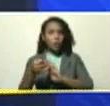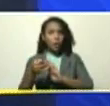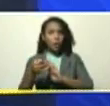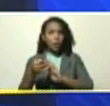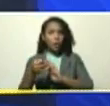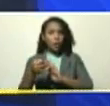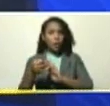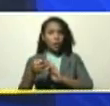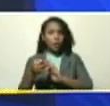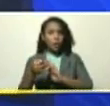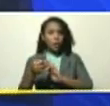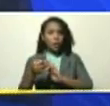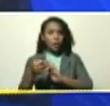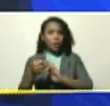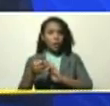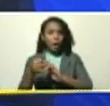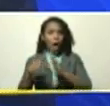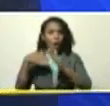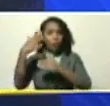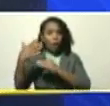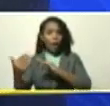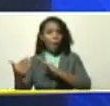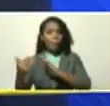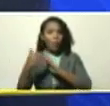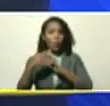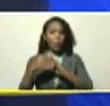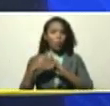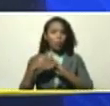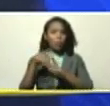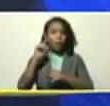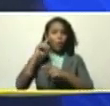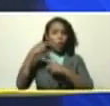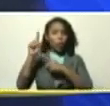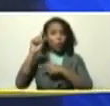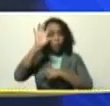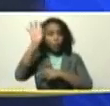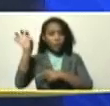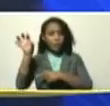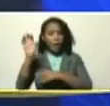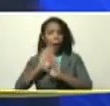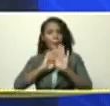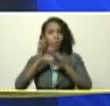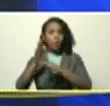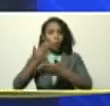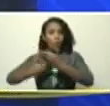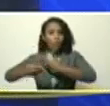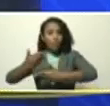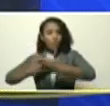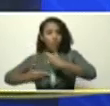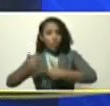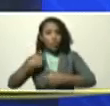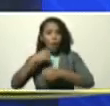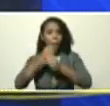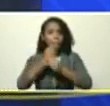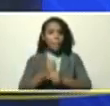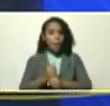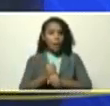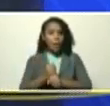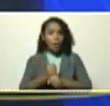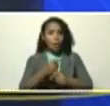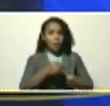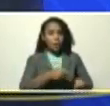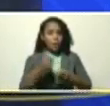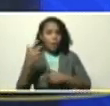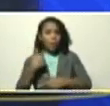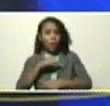la injerencia externa. Apoyando en nuestras relaciones, espero que podremos llevar